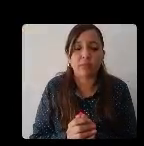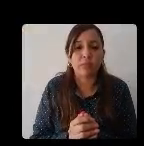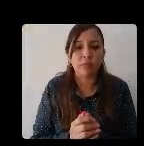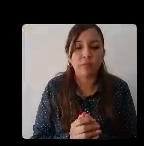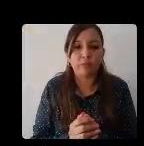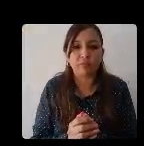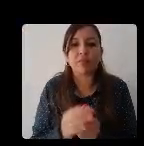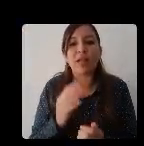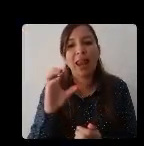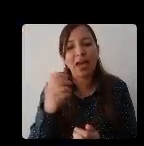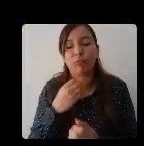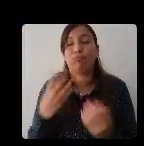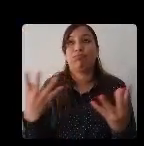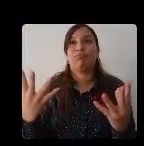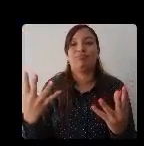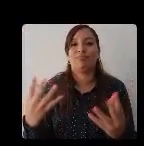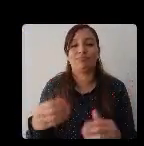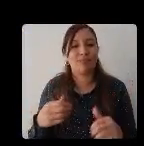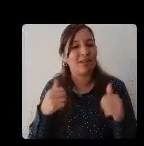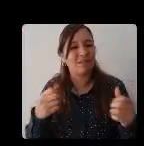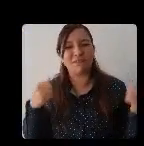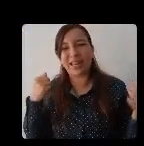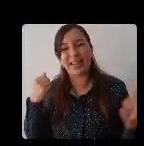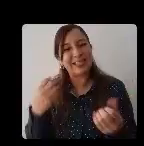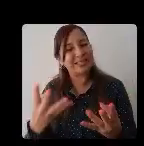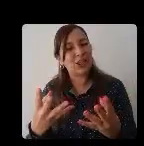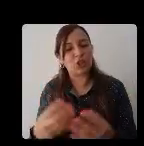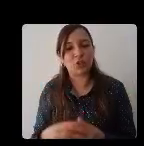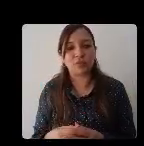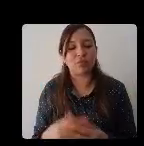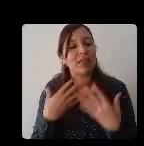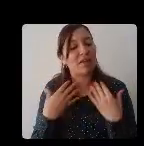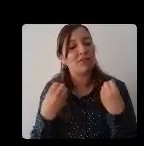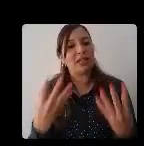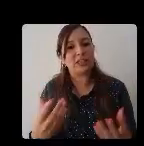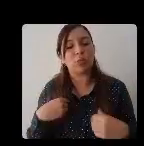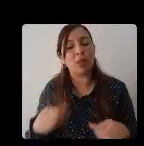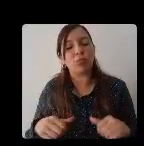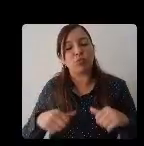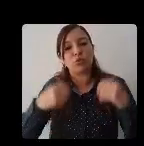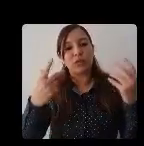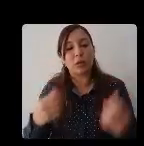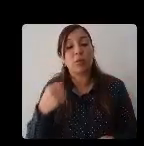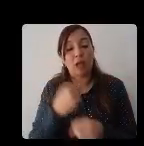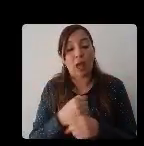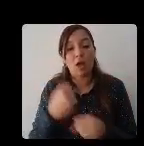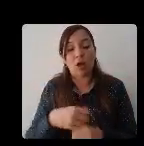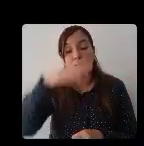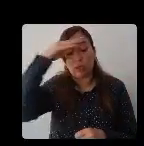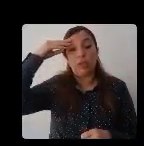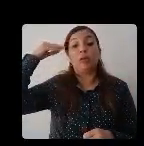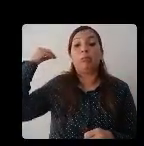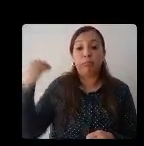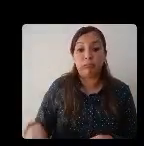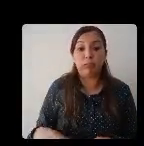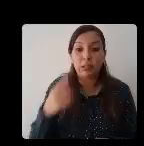esa motivación para desde el inicio, lo que nos cuentas, o sea, de que invirtieron los ingresos, que de repente muchos